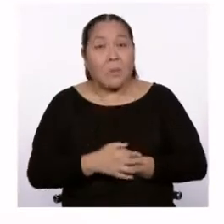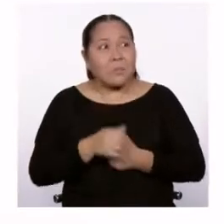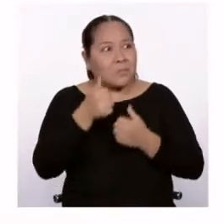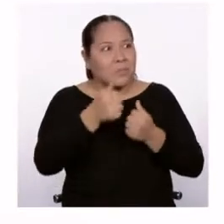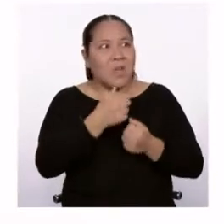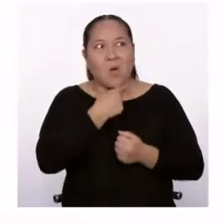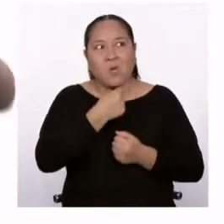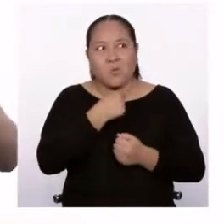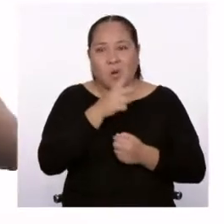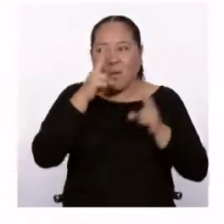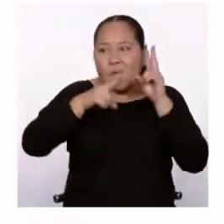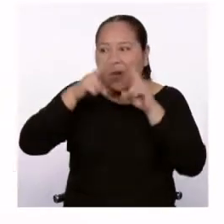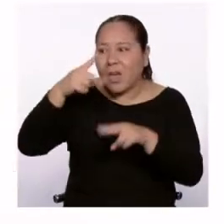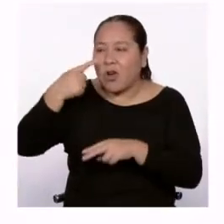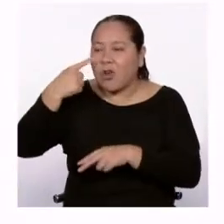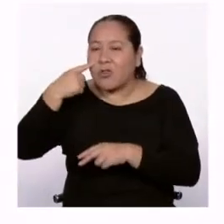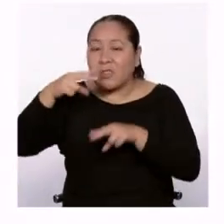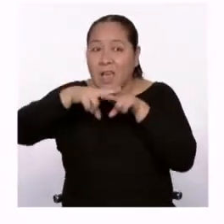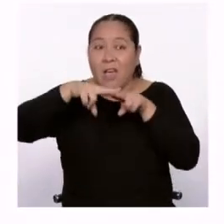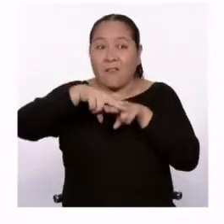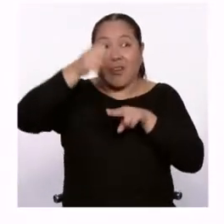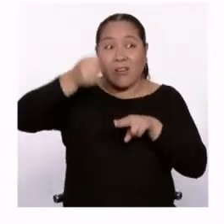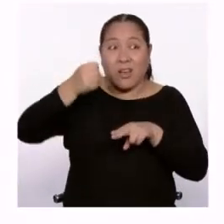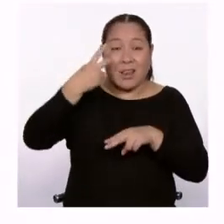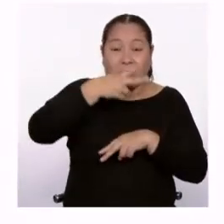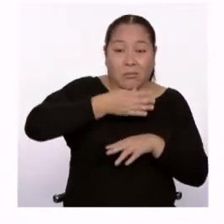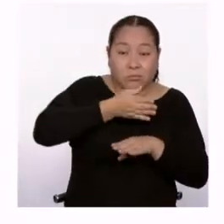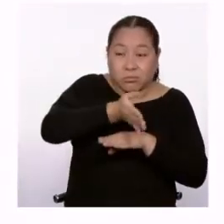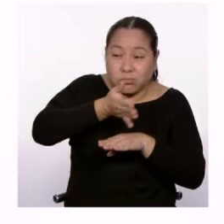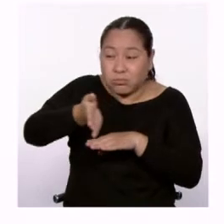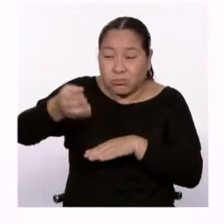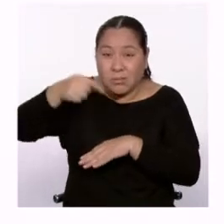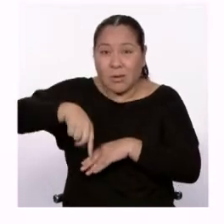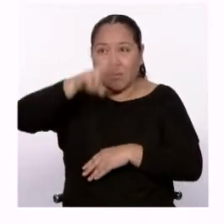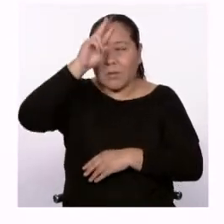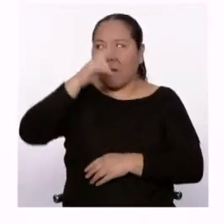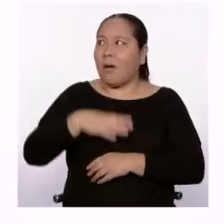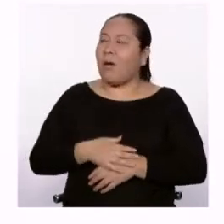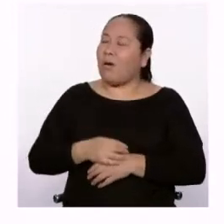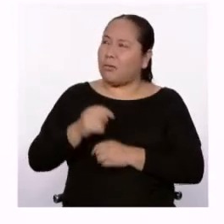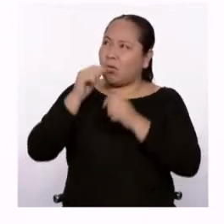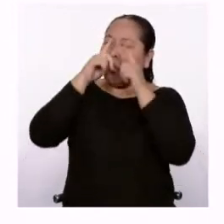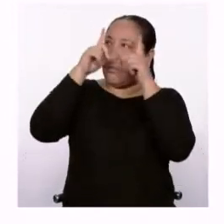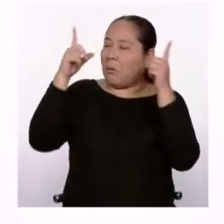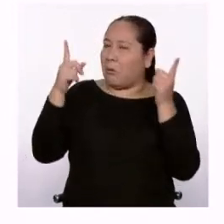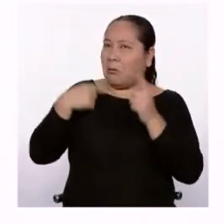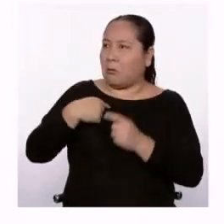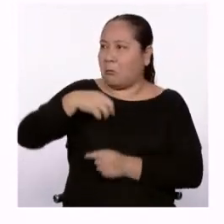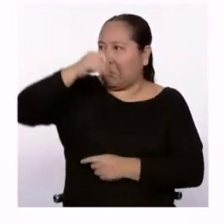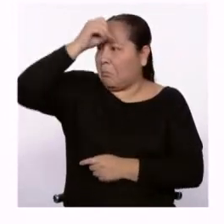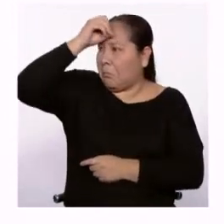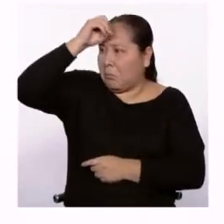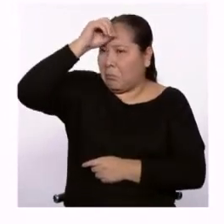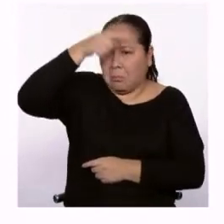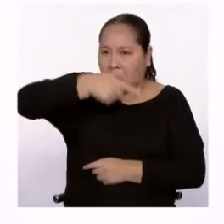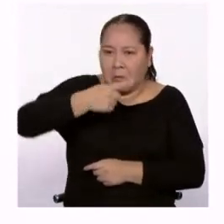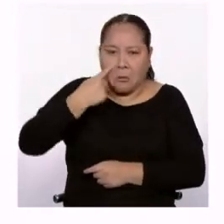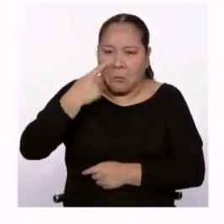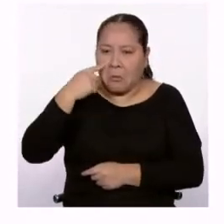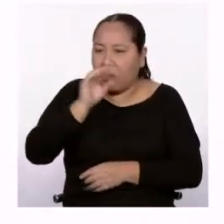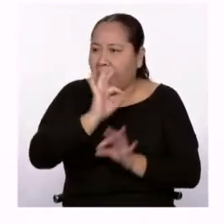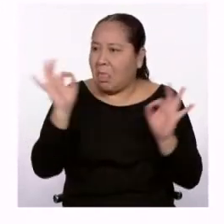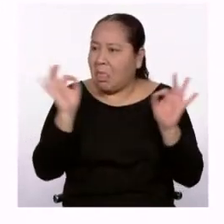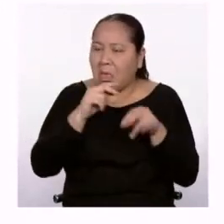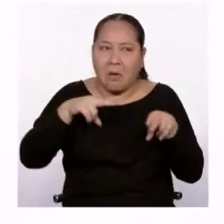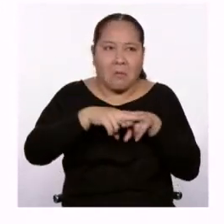por ferrocarril a lo largo del Perú? Ha sido toda una novedad. Yo no sabía nada de los ferrocarriles y